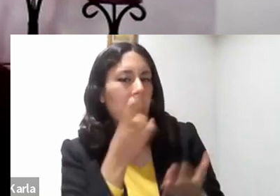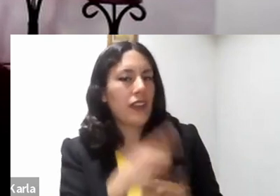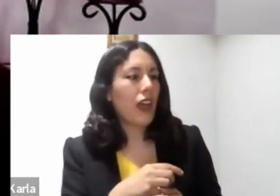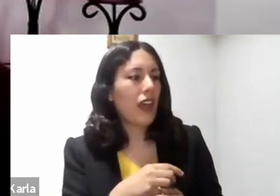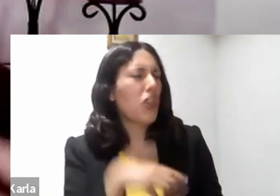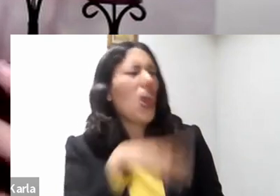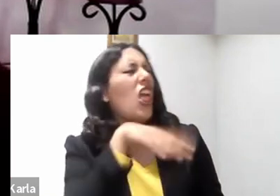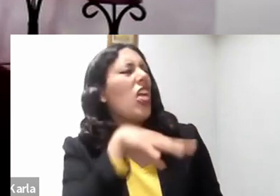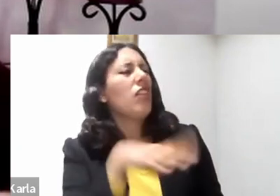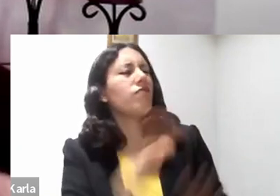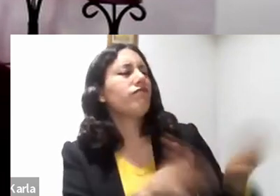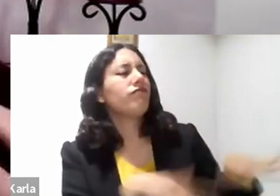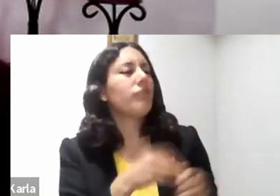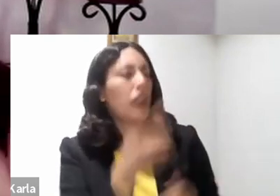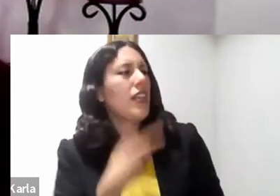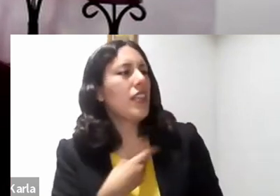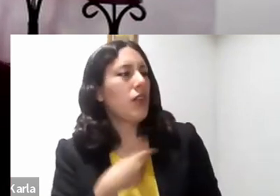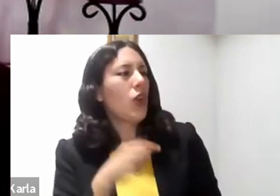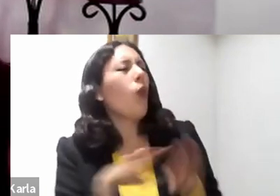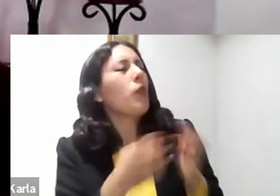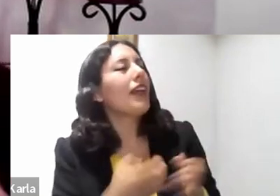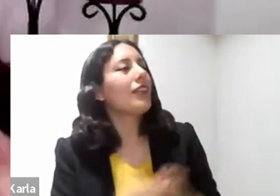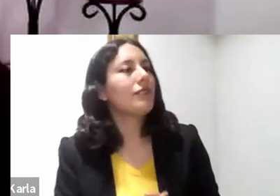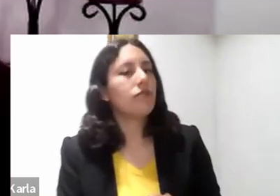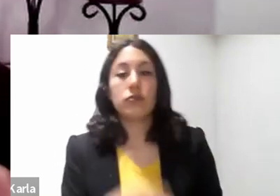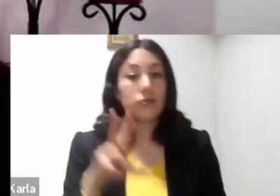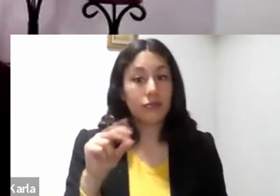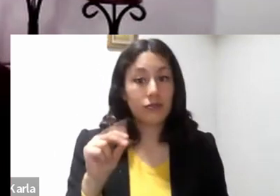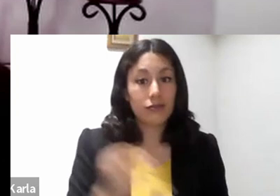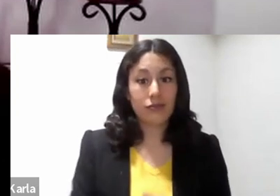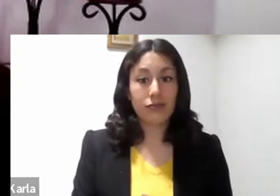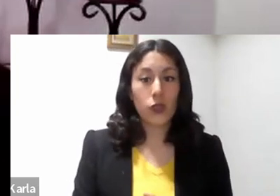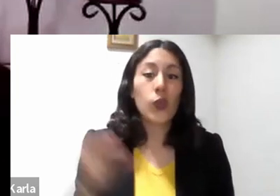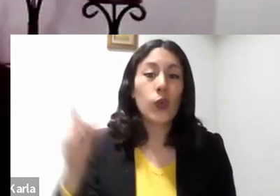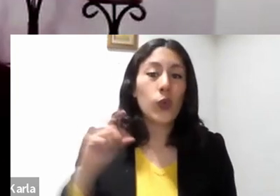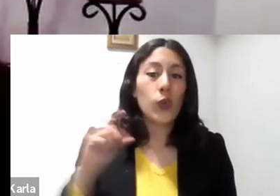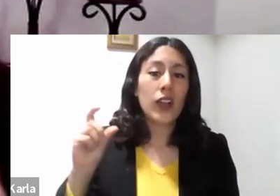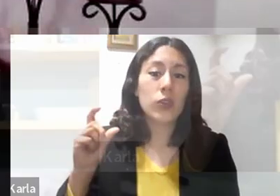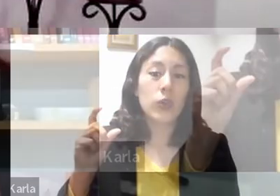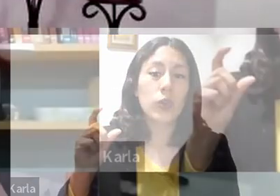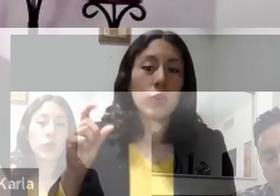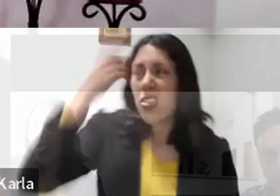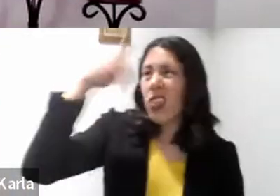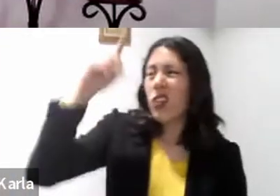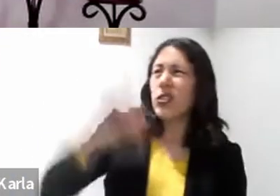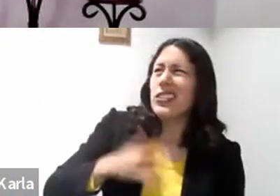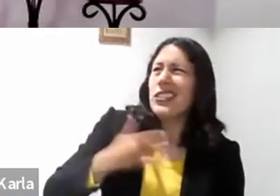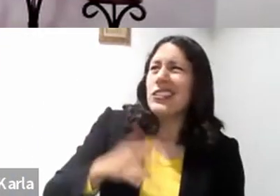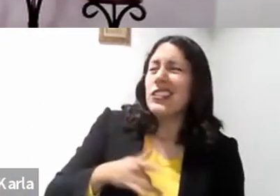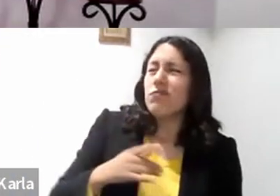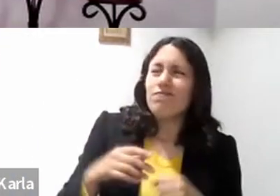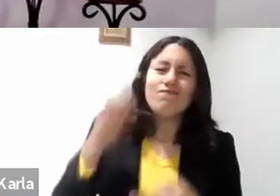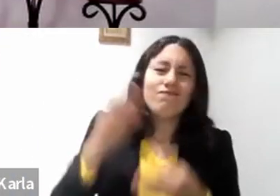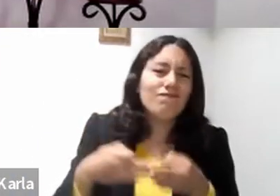y yo creo que muchas veces en nuestra relación con dios y se siente algo estancado y se siente algo que falta porque también hay que discernir